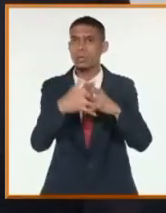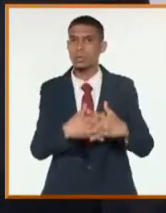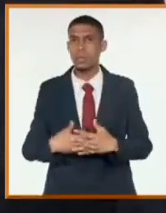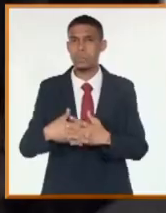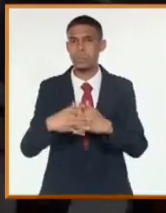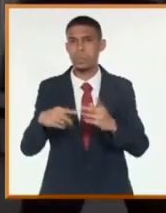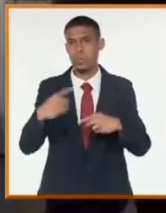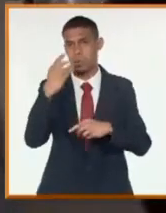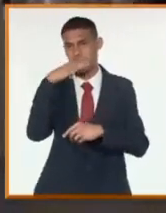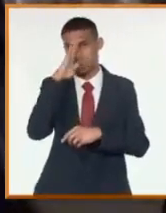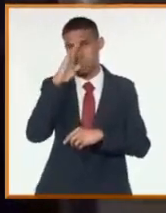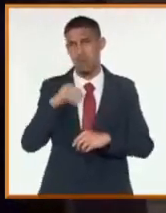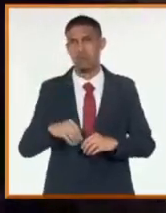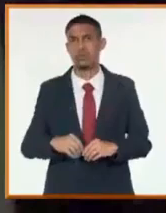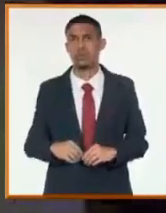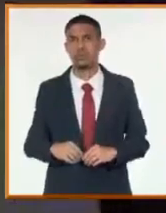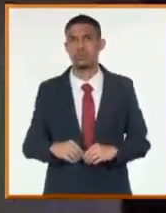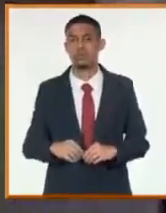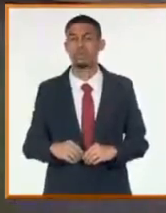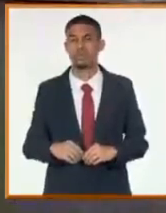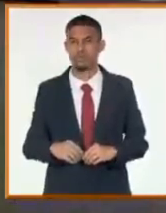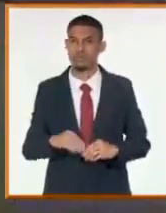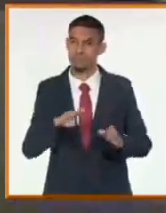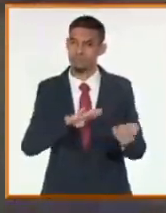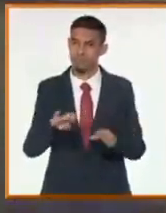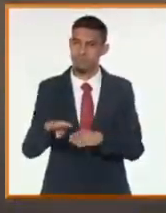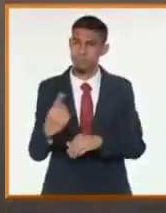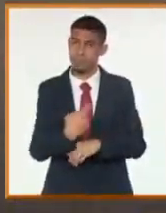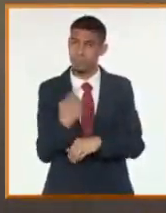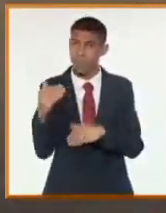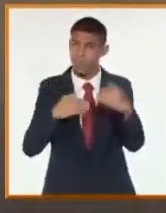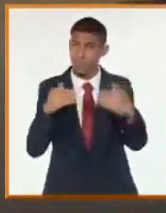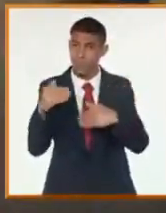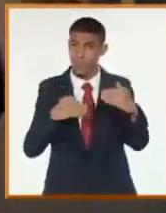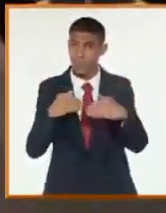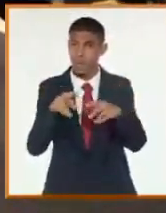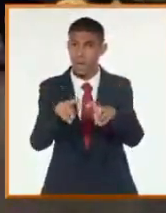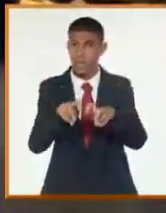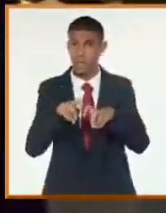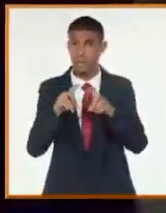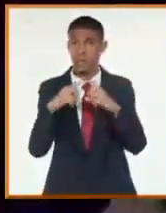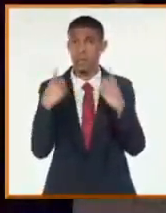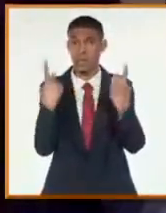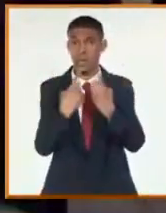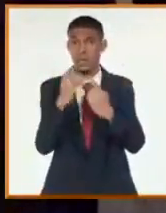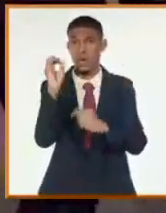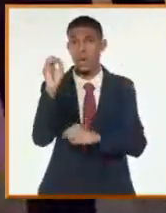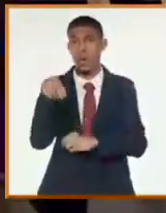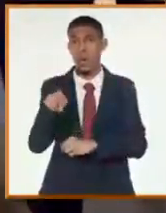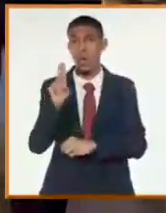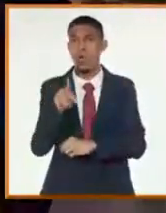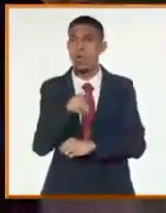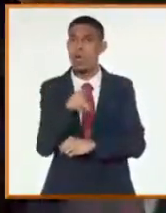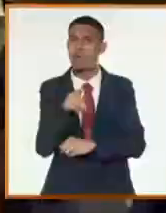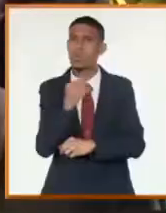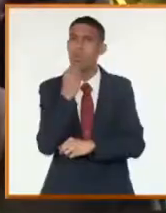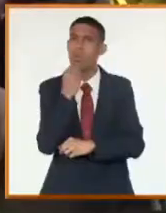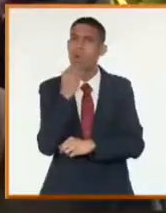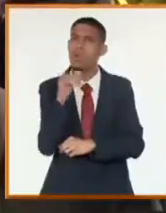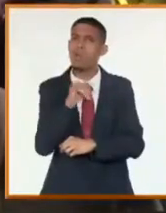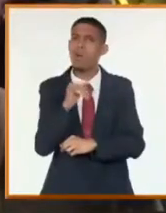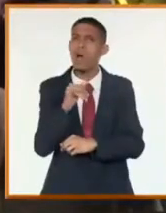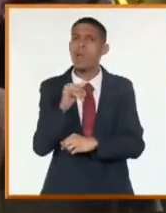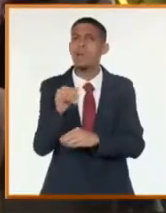del bloqueo. La posibilidad de participar en la Asamblea General de Naciones Unidas nos dio también la oportunidad de participar en